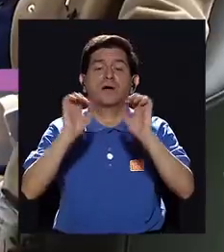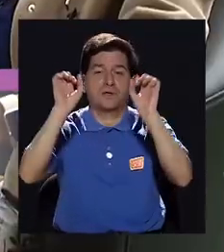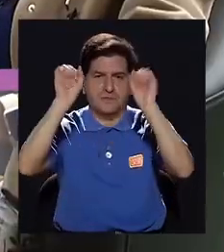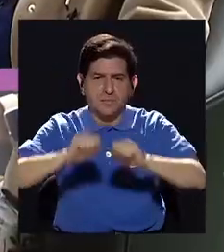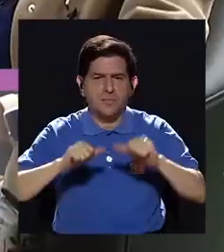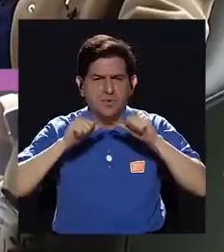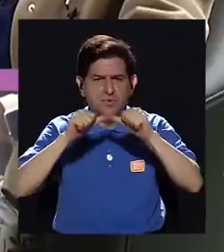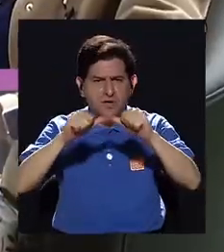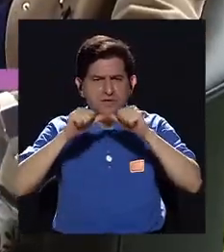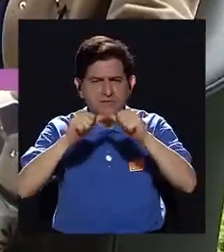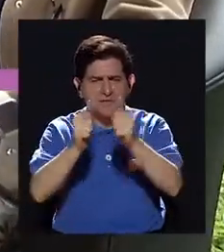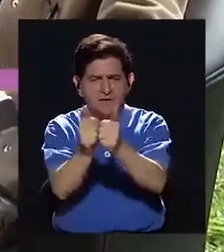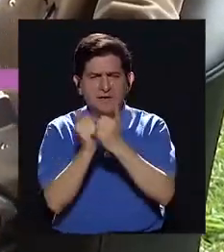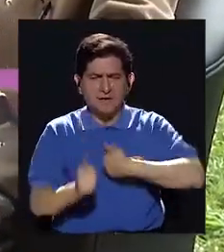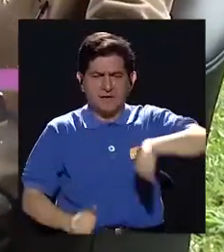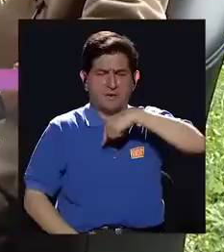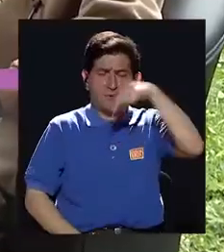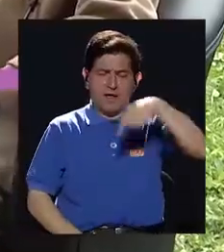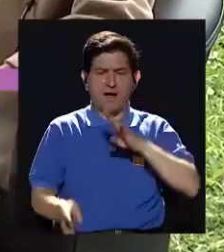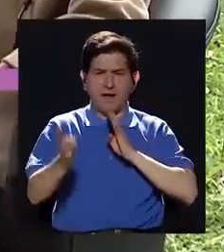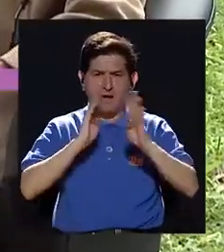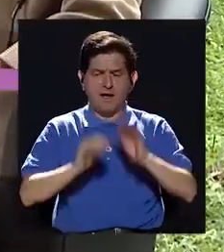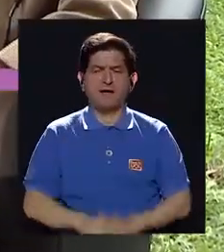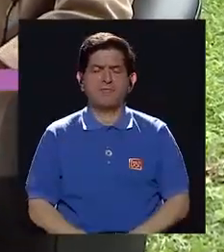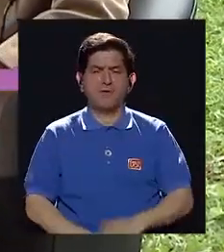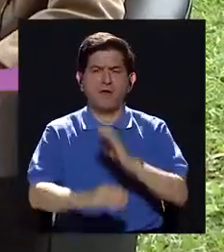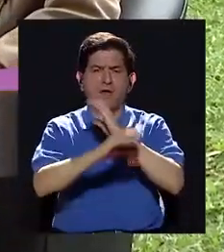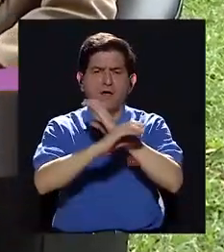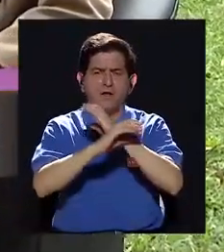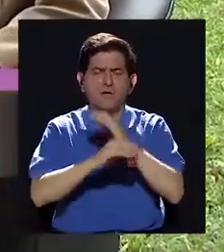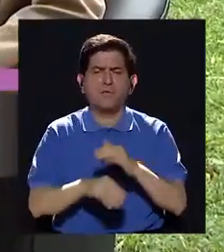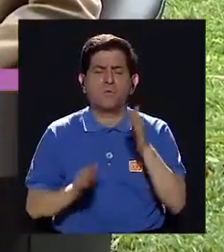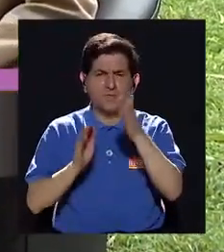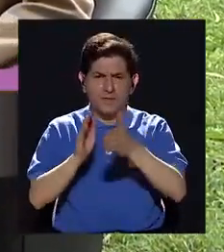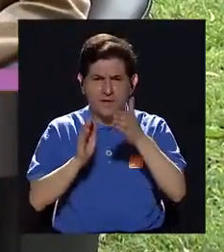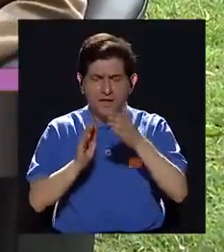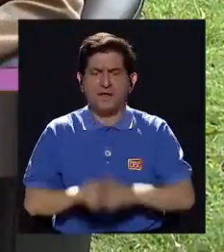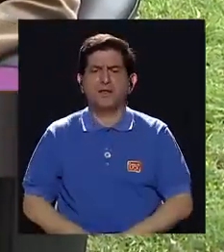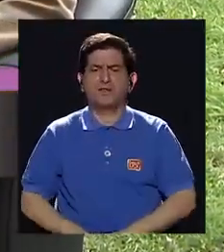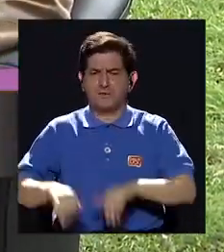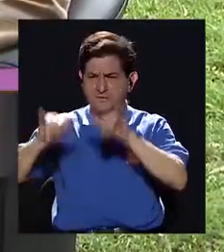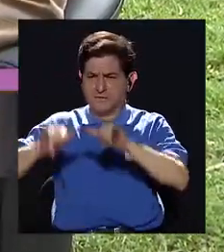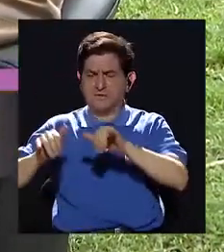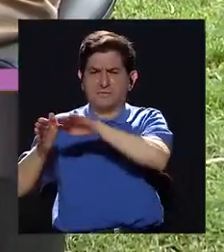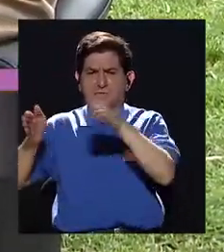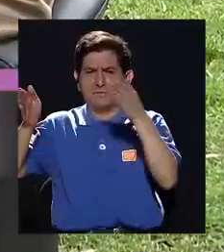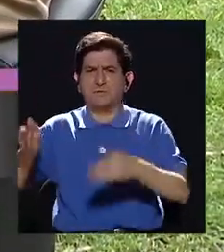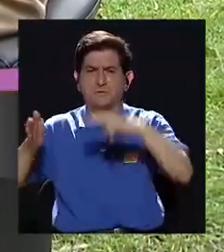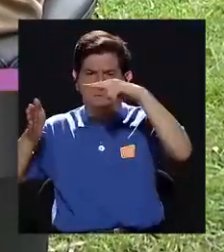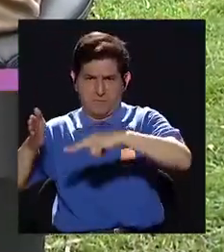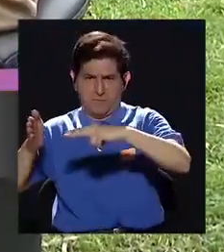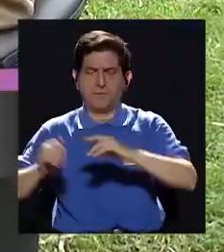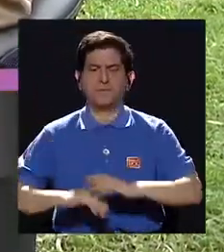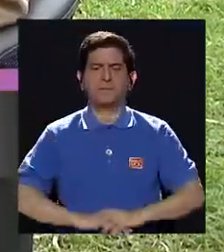puedan continuar con nosotros. Estamos hablando de los cuidados básicos de la persona encamada. Ya regresamos.